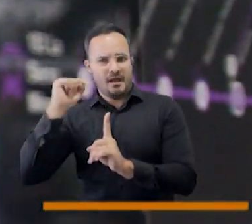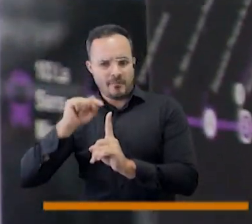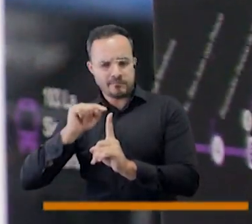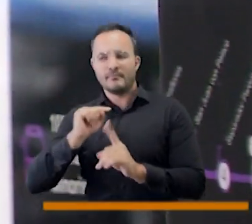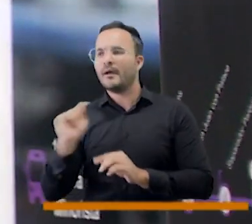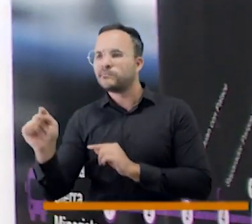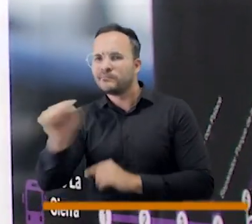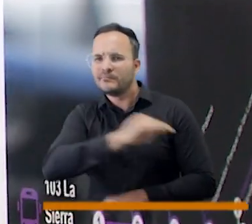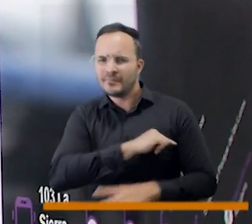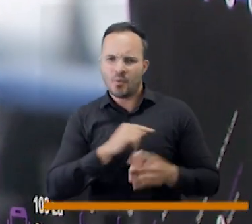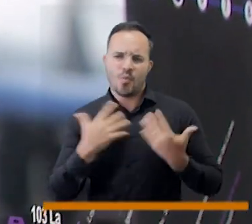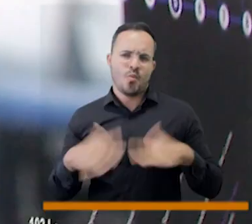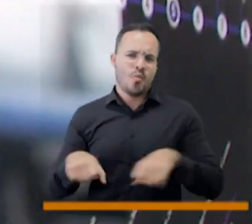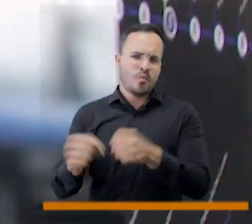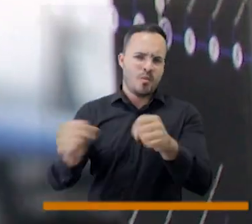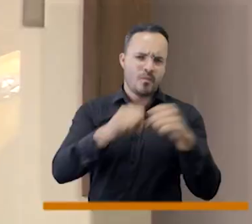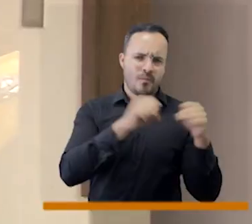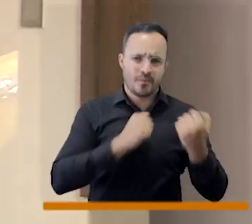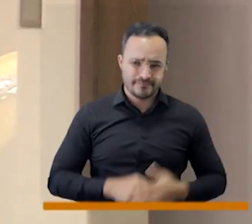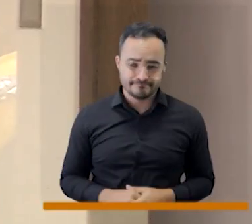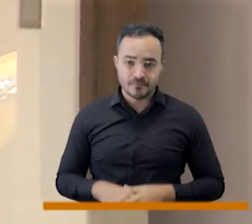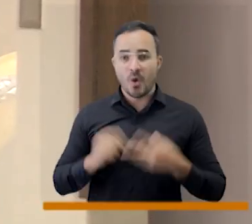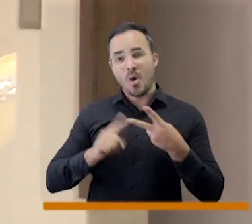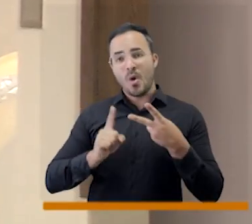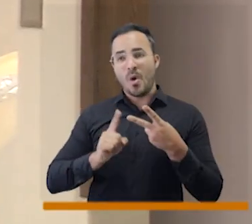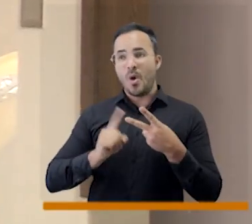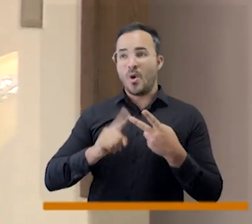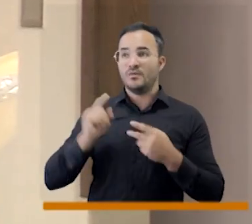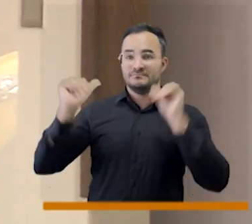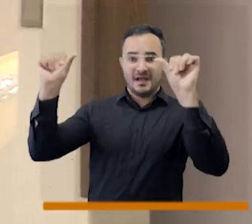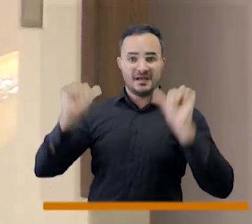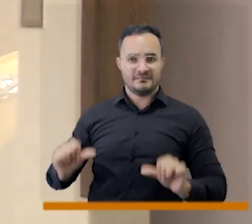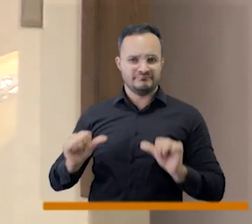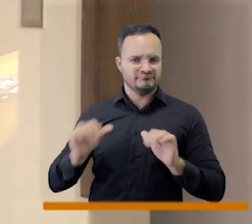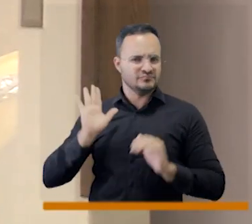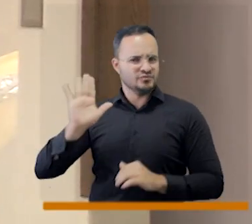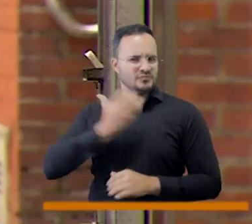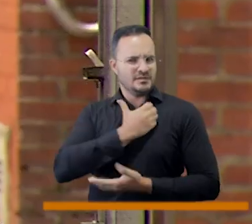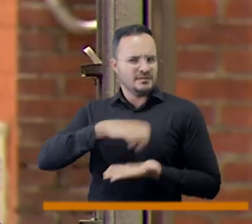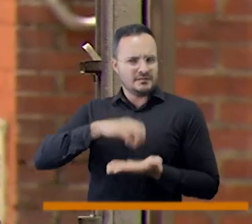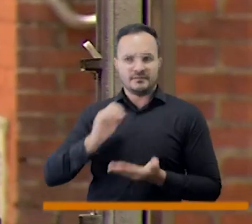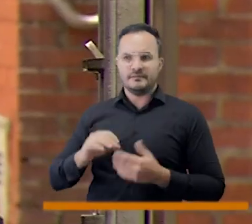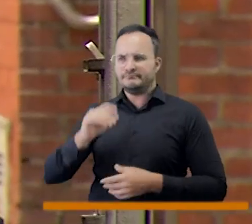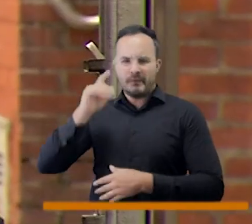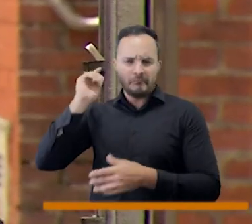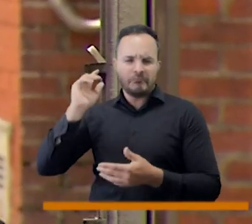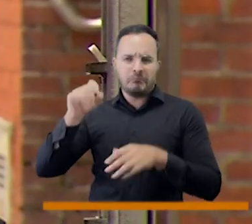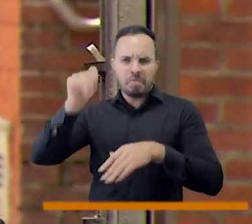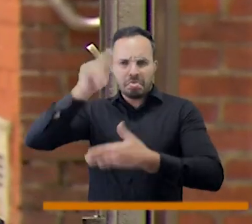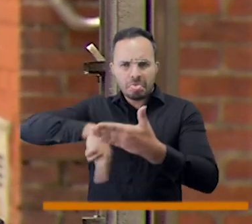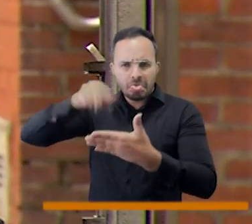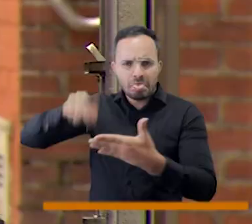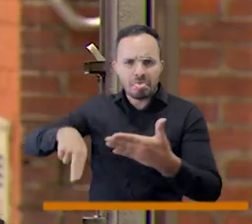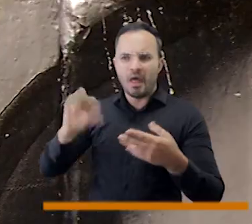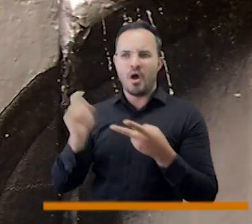A la vandalización de los avisos se suman las pintas en las estructuras, la rotura de cristales y la instalación